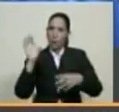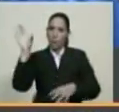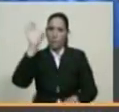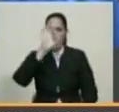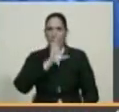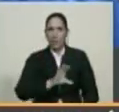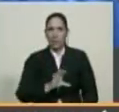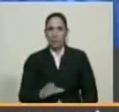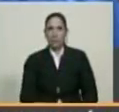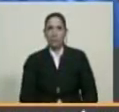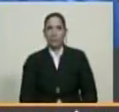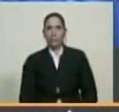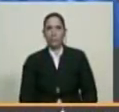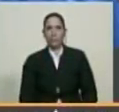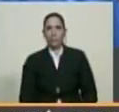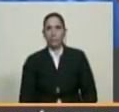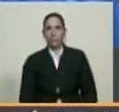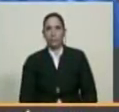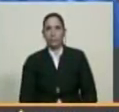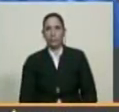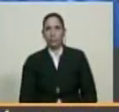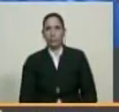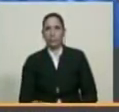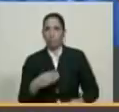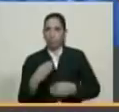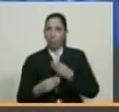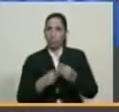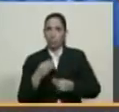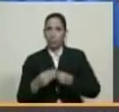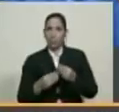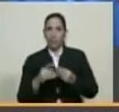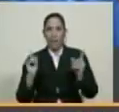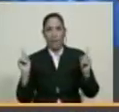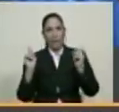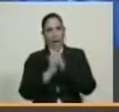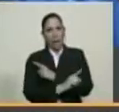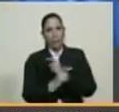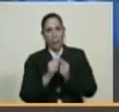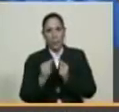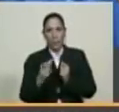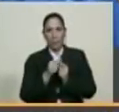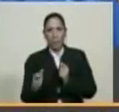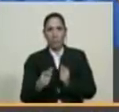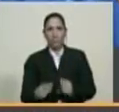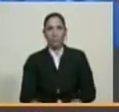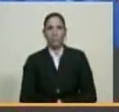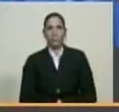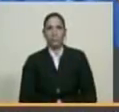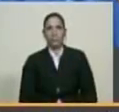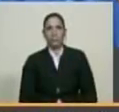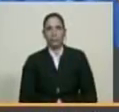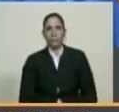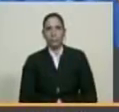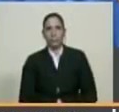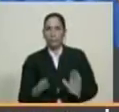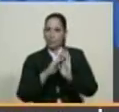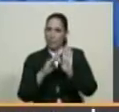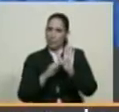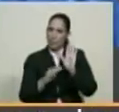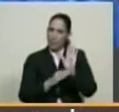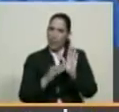han llevado a cabo reconversiones monetarias. Para darles un